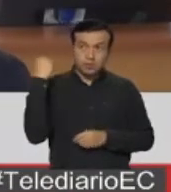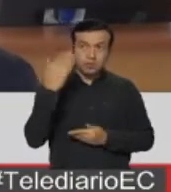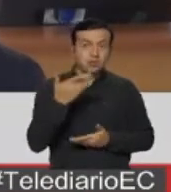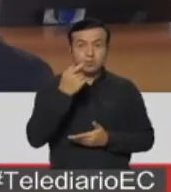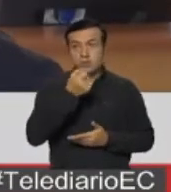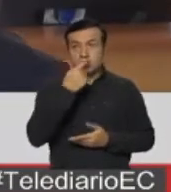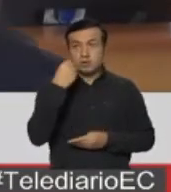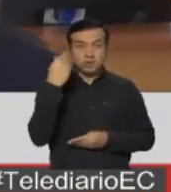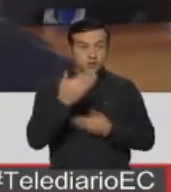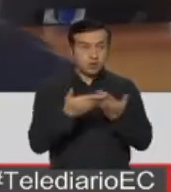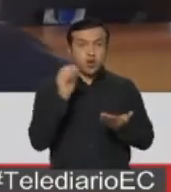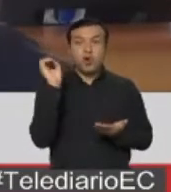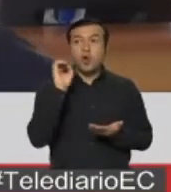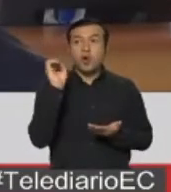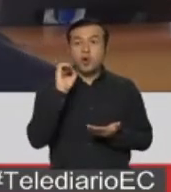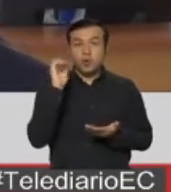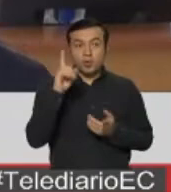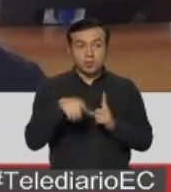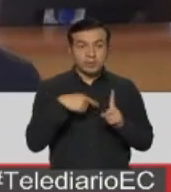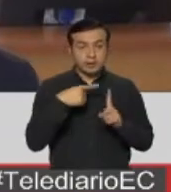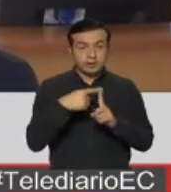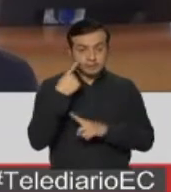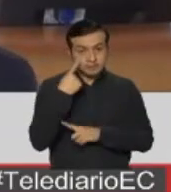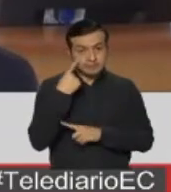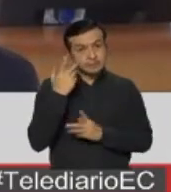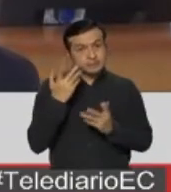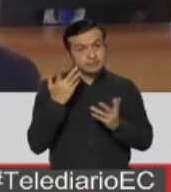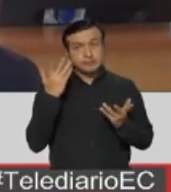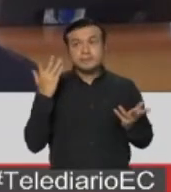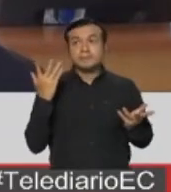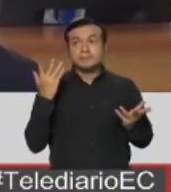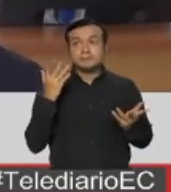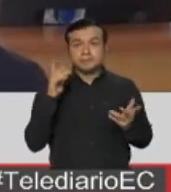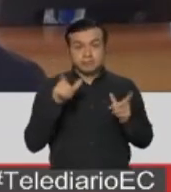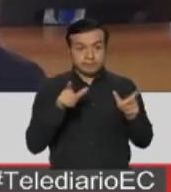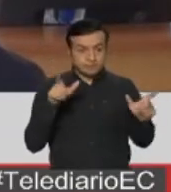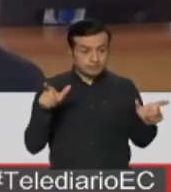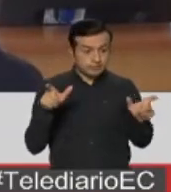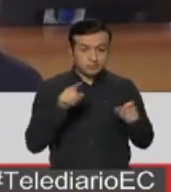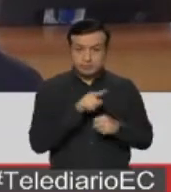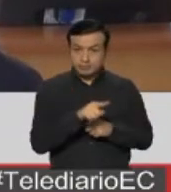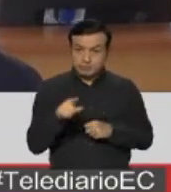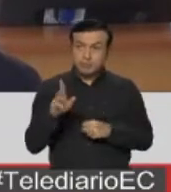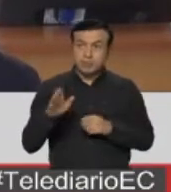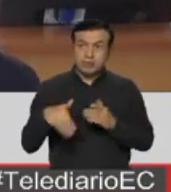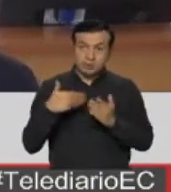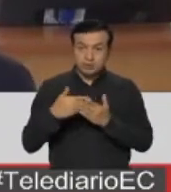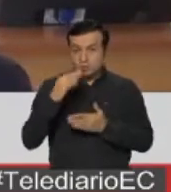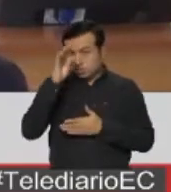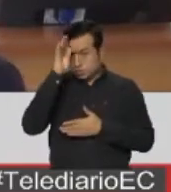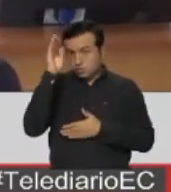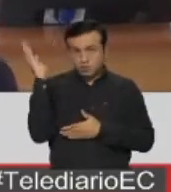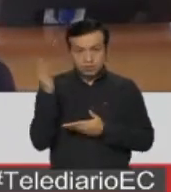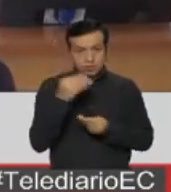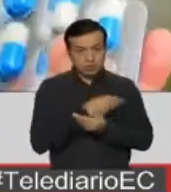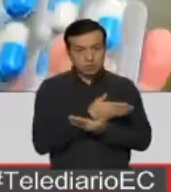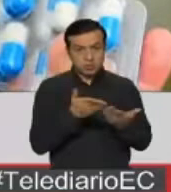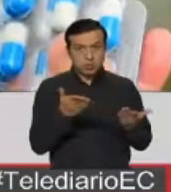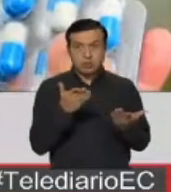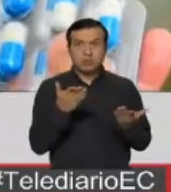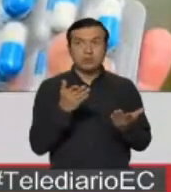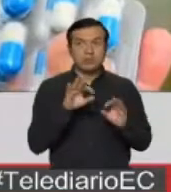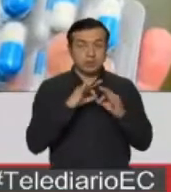esos medicamentos, o en su defecto se está aplicando una posibilidad de que parientes puedan llegar a los hospitales y retirar los medicamentos.